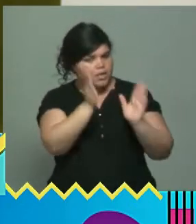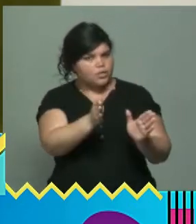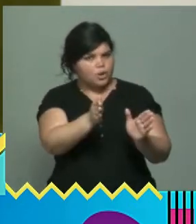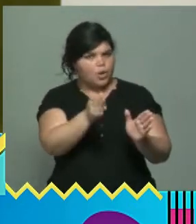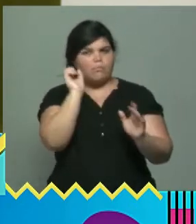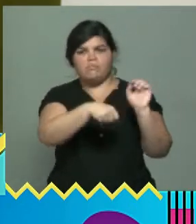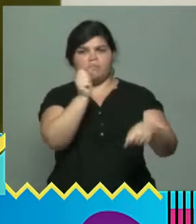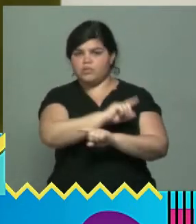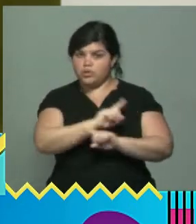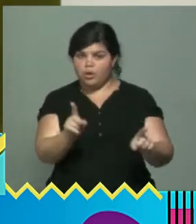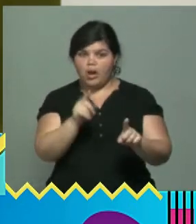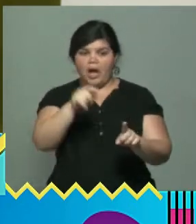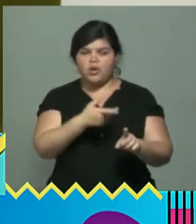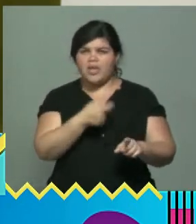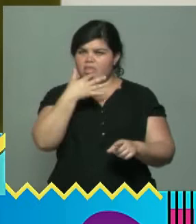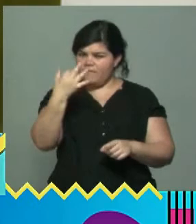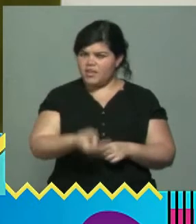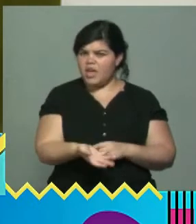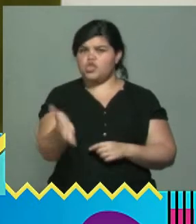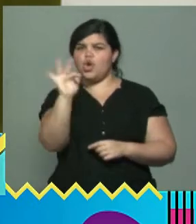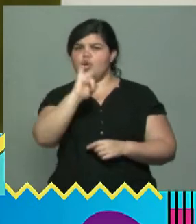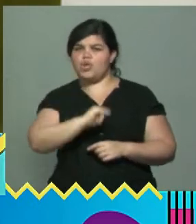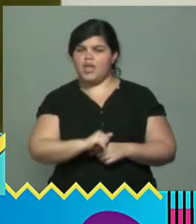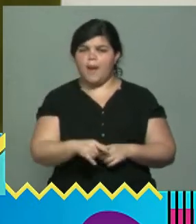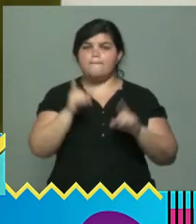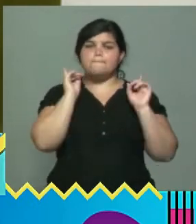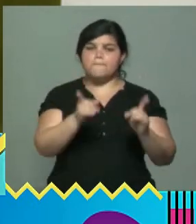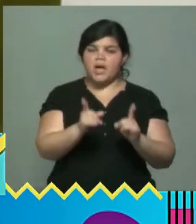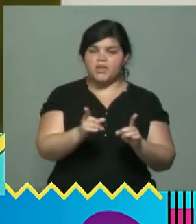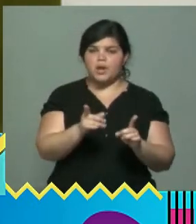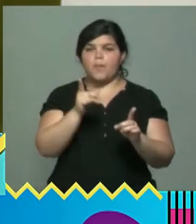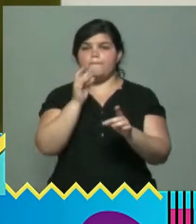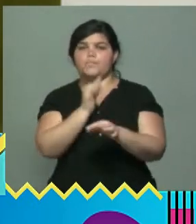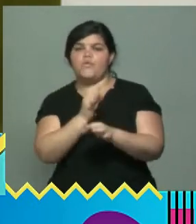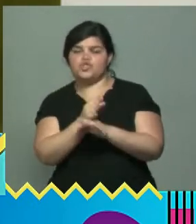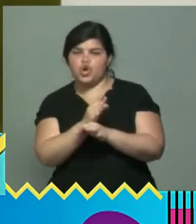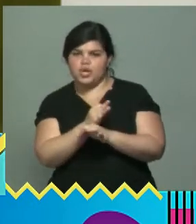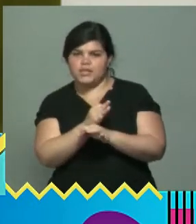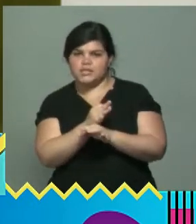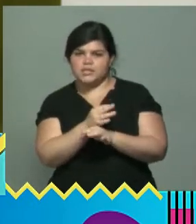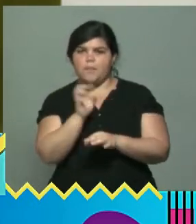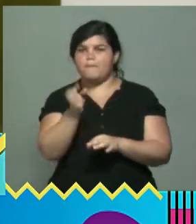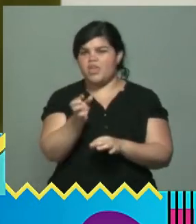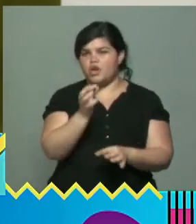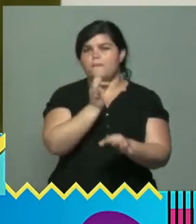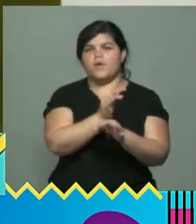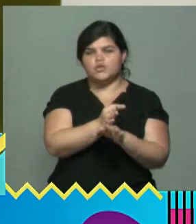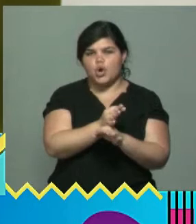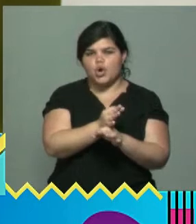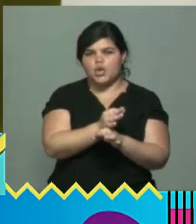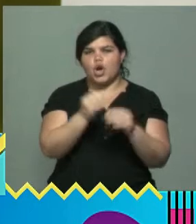en la vida diaria, en la cotidianidad, como padres, como profesores, como compañeros, como pares, podemos darles ese